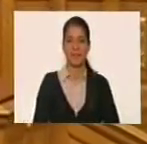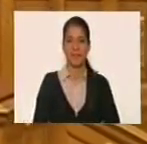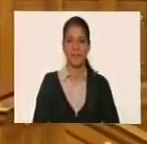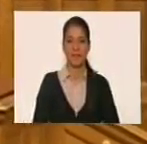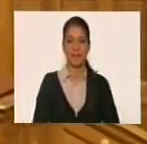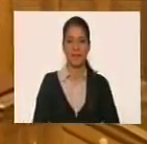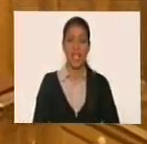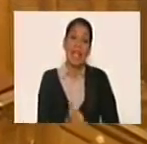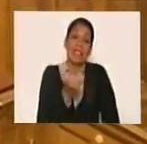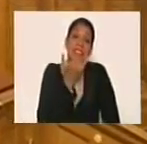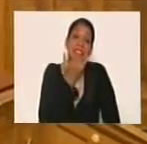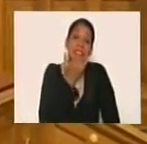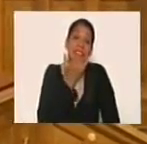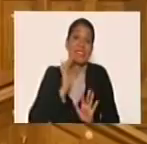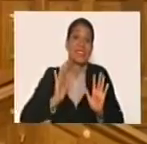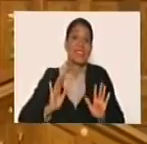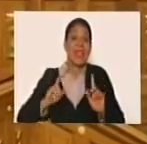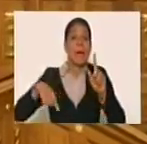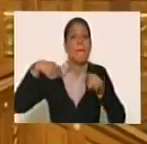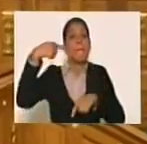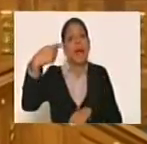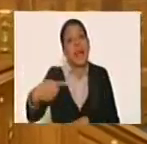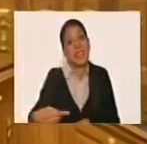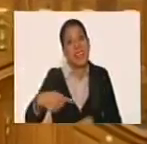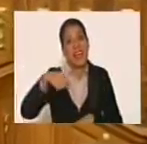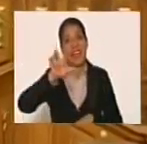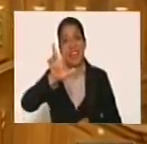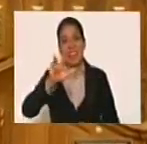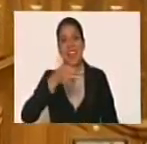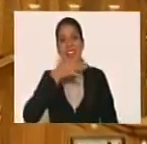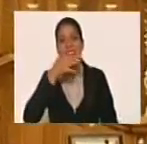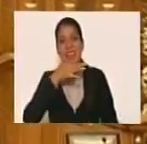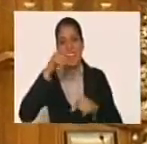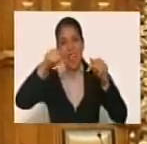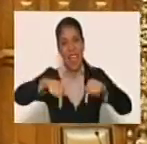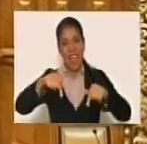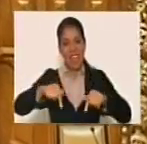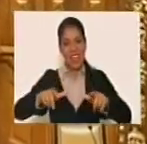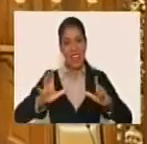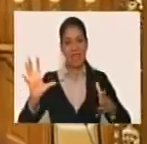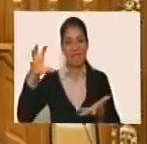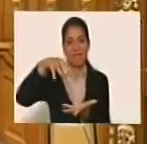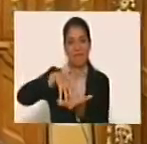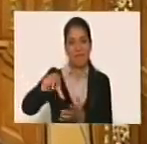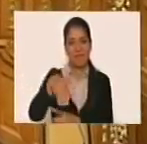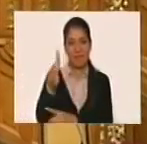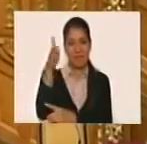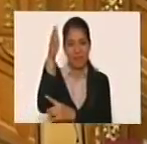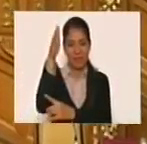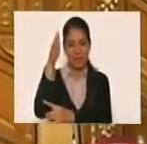Me equivoqué, para mañana a las 3 de la tarde en este salón protocolado.